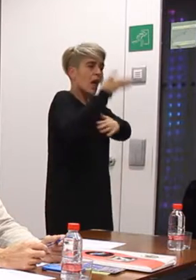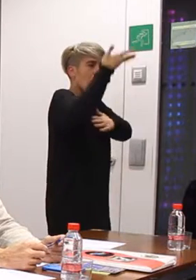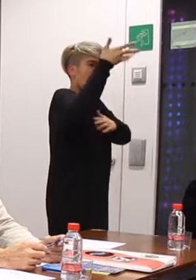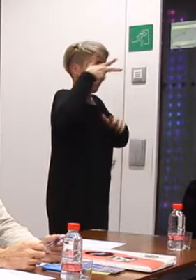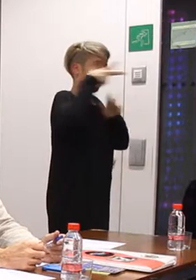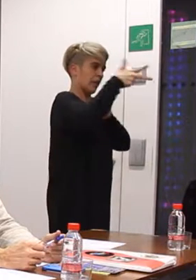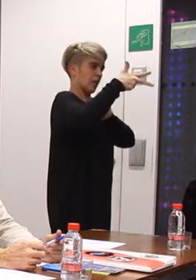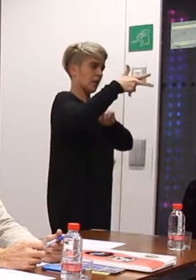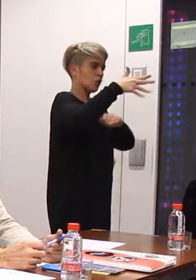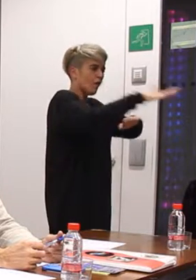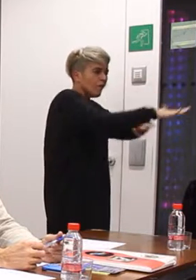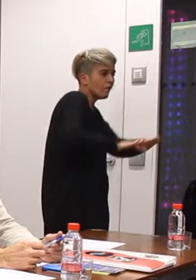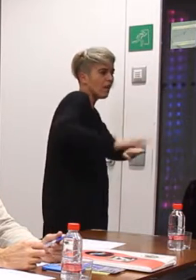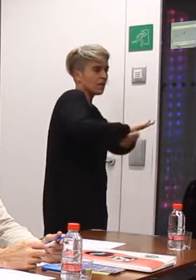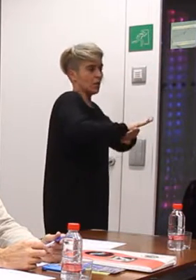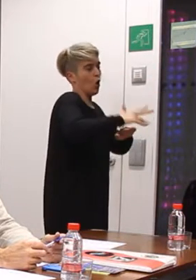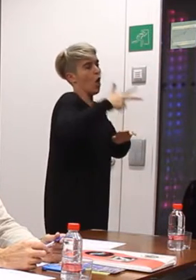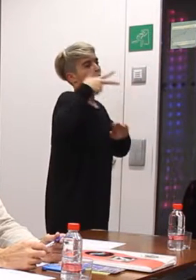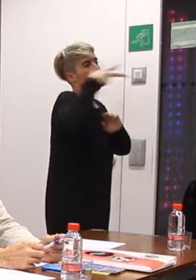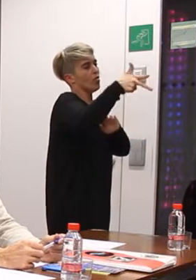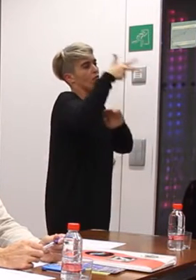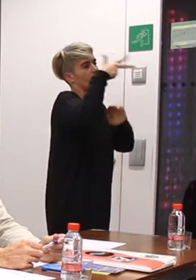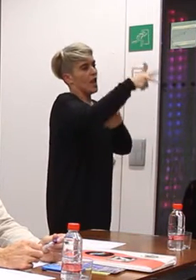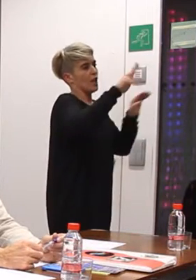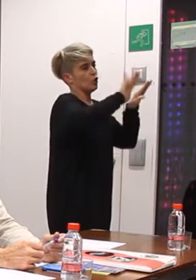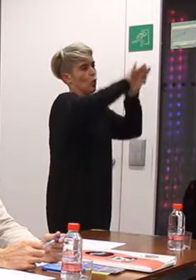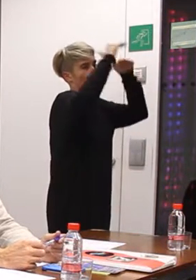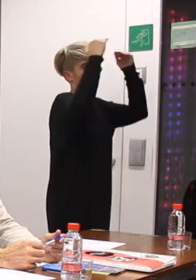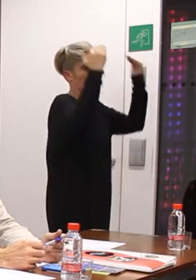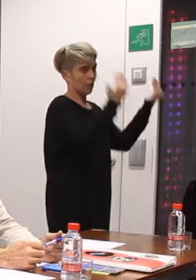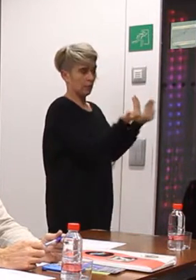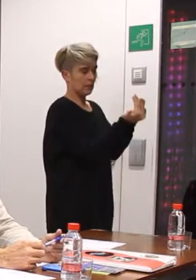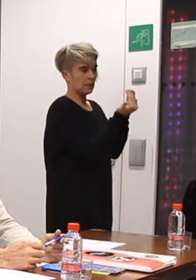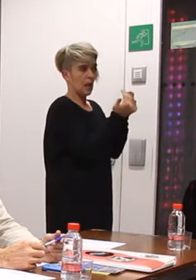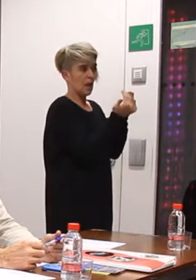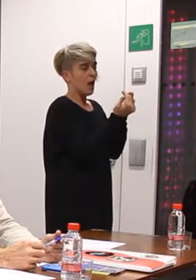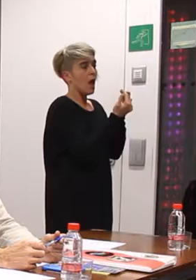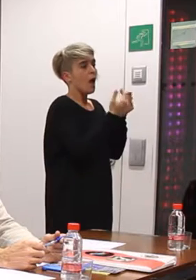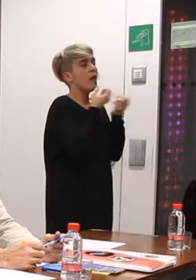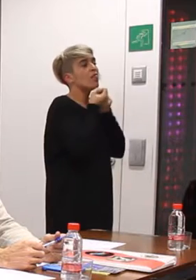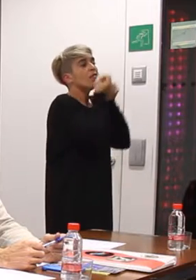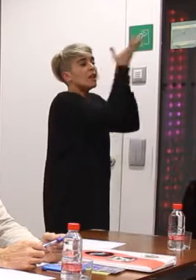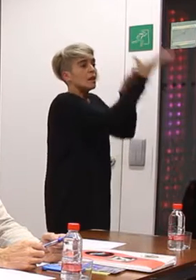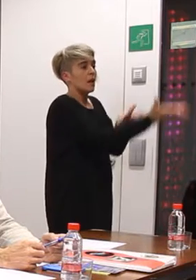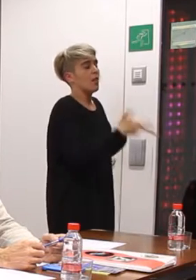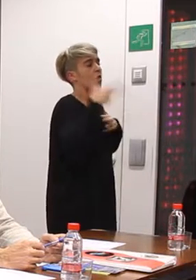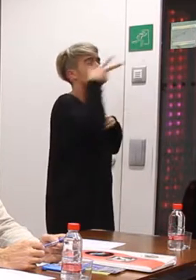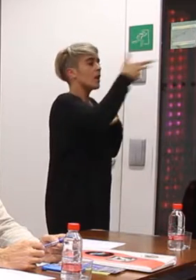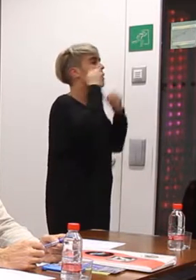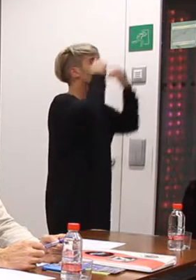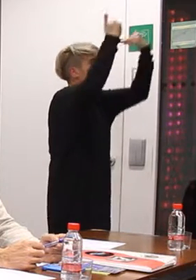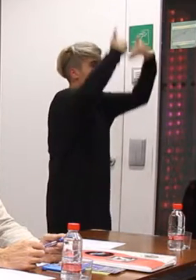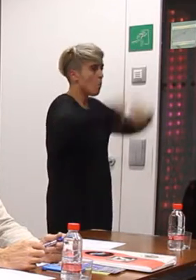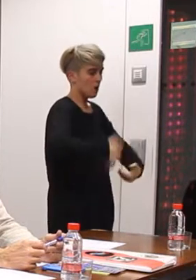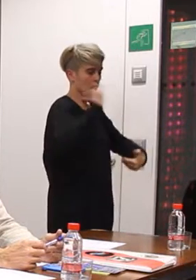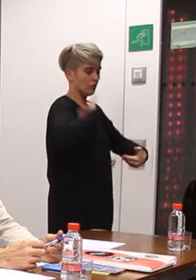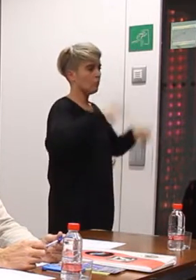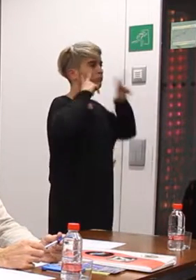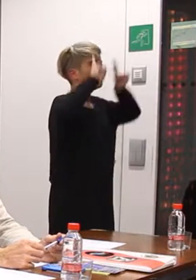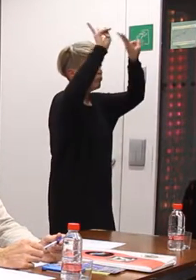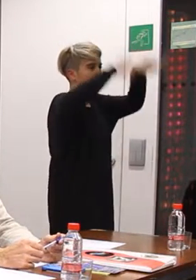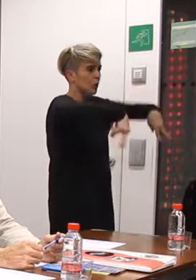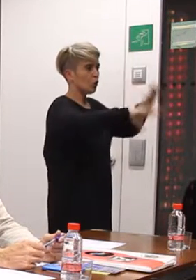un derecho universal, está reconocido en la Declaración Universal de Derechos Humanos y está reconocido en nuestra Constitución